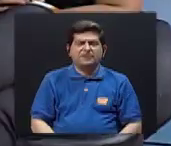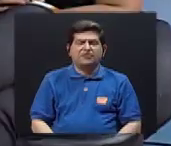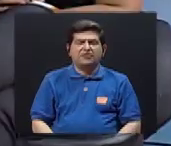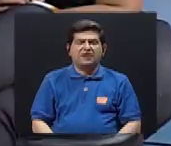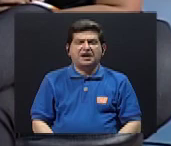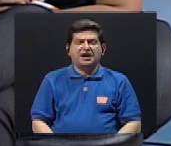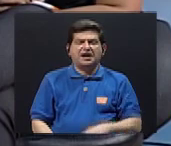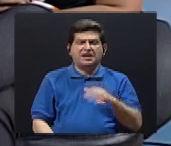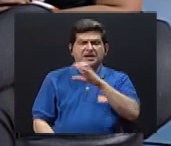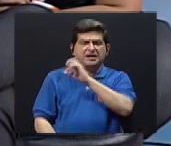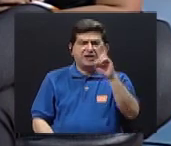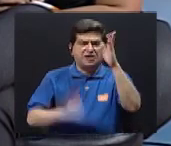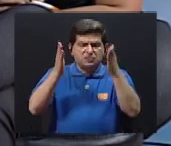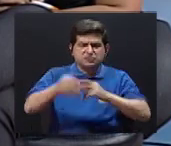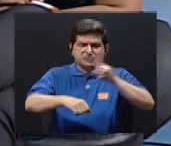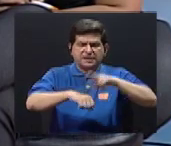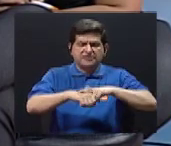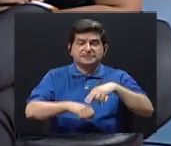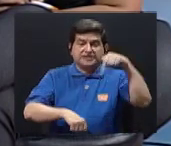del área metropolitana.